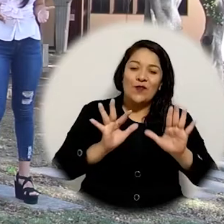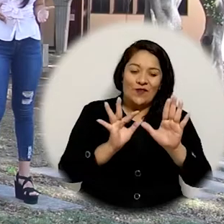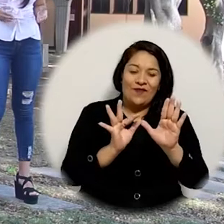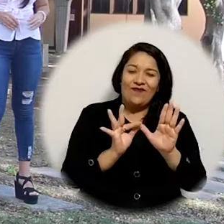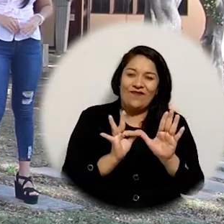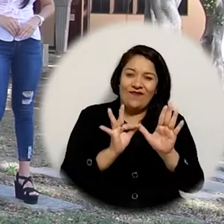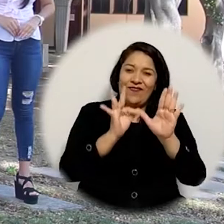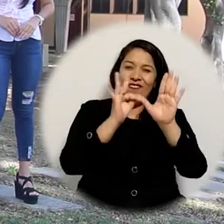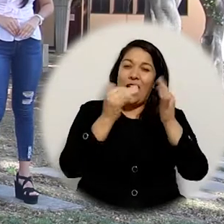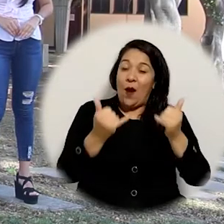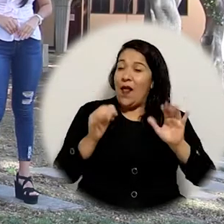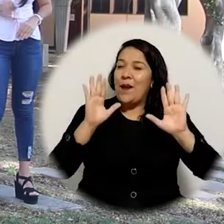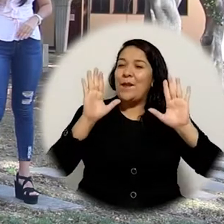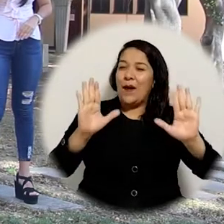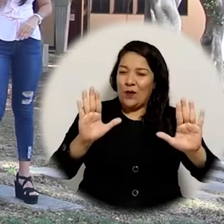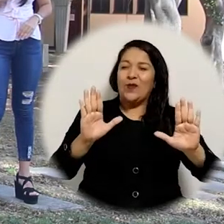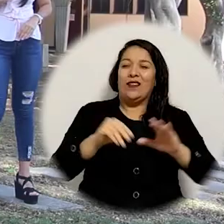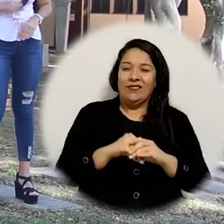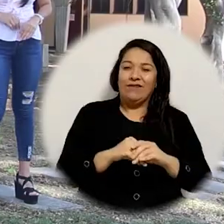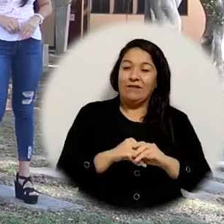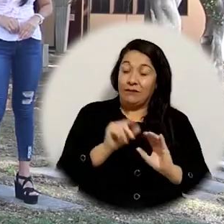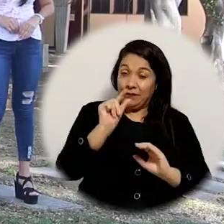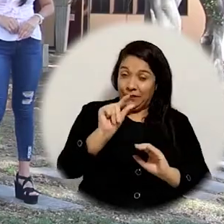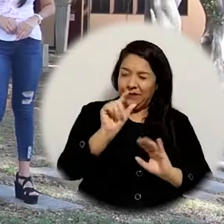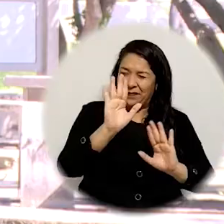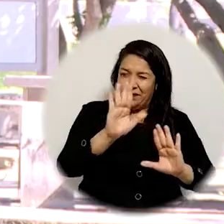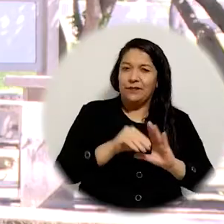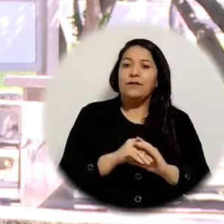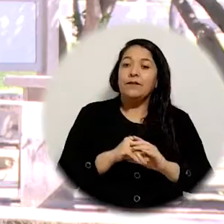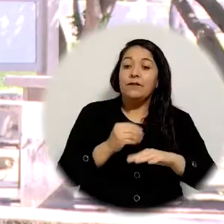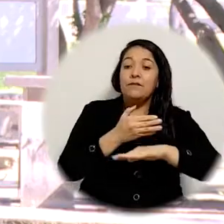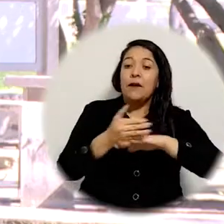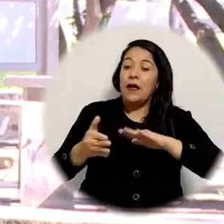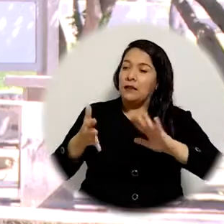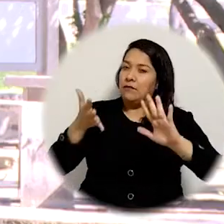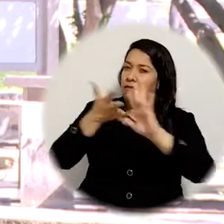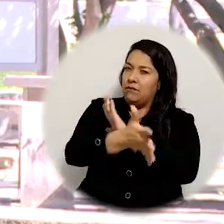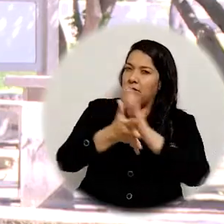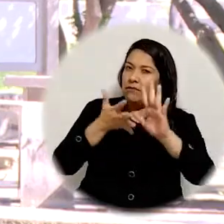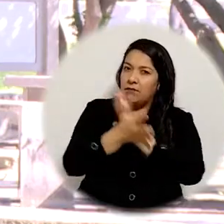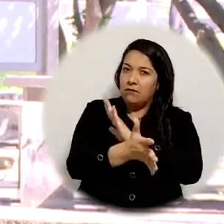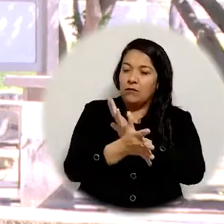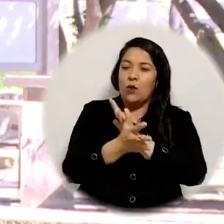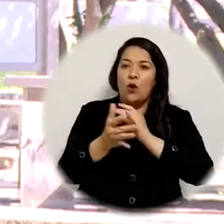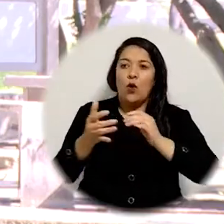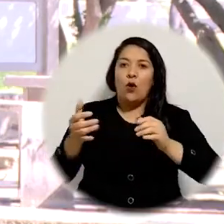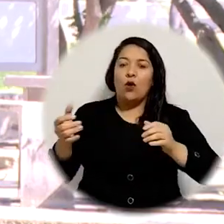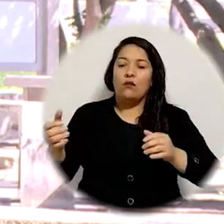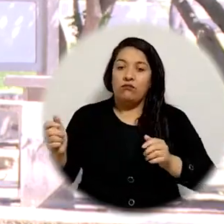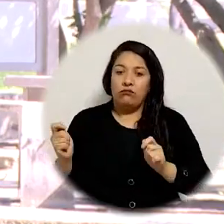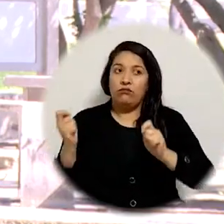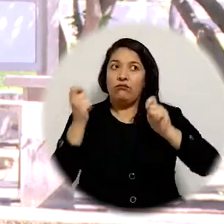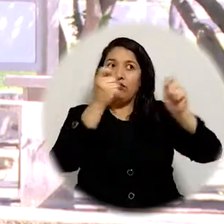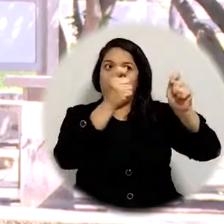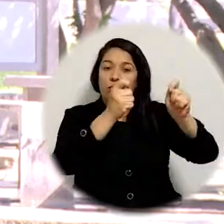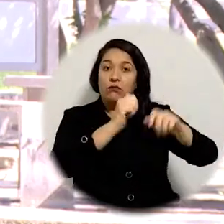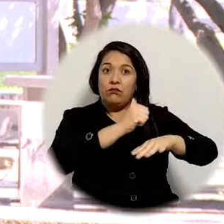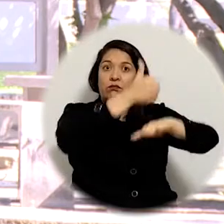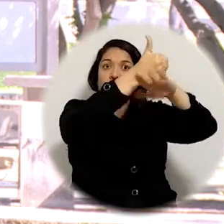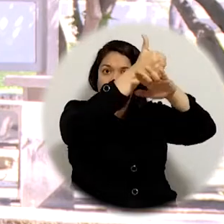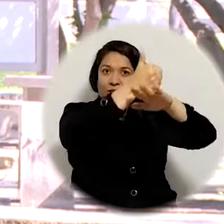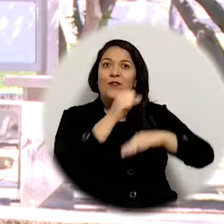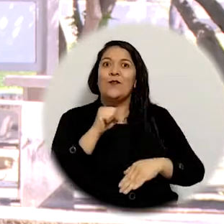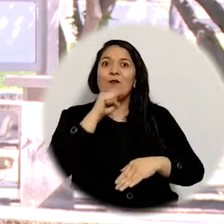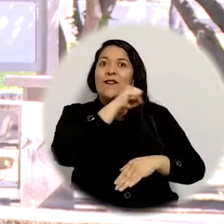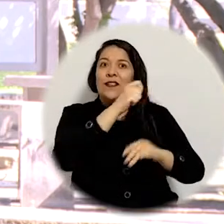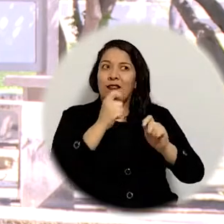Estamos en el Campus TV vamos a una pausa institucional Y en instantes conoceremos información sobre el acto de posesión del doctor Pablo